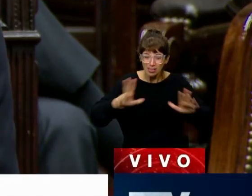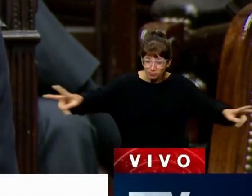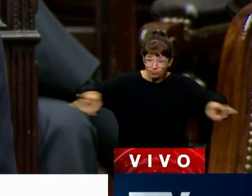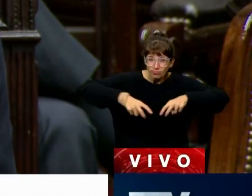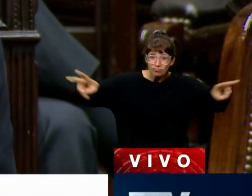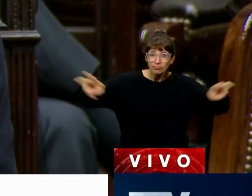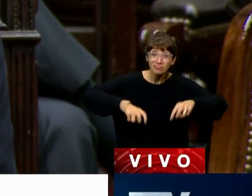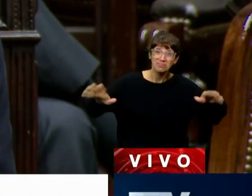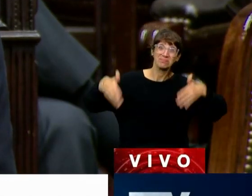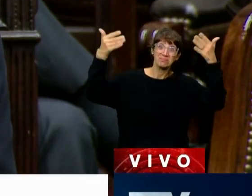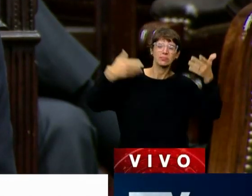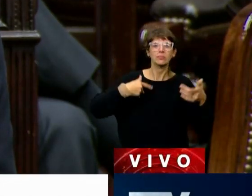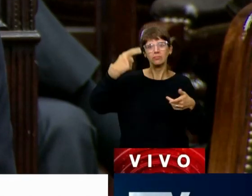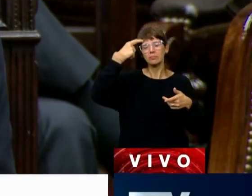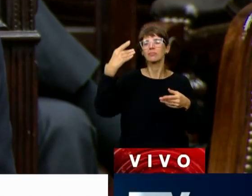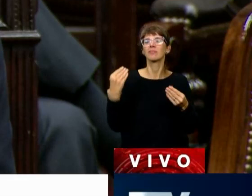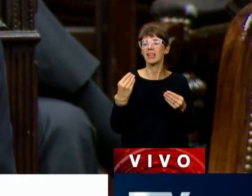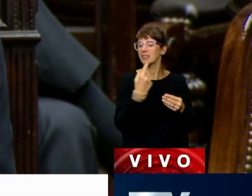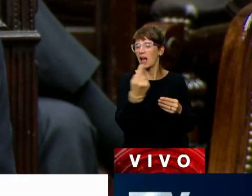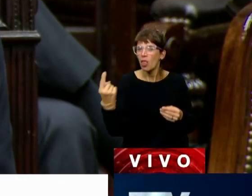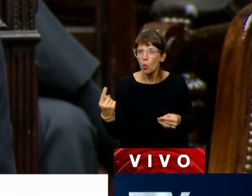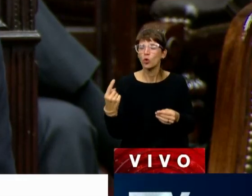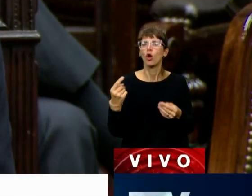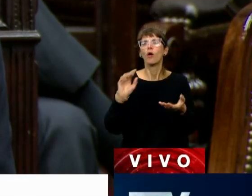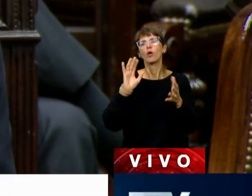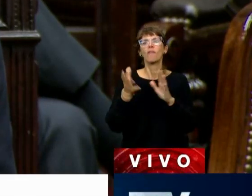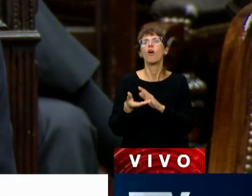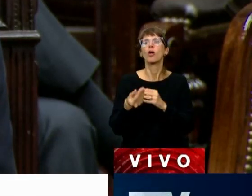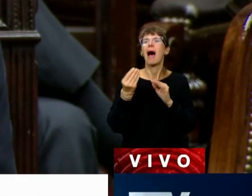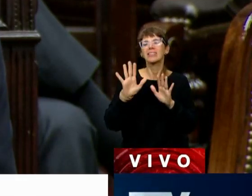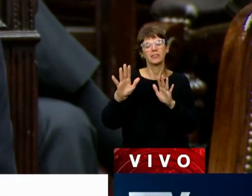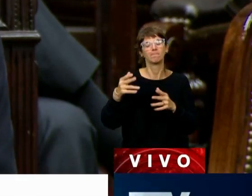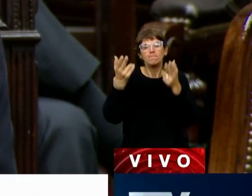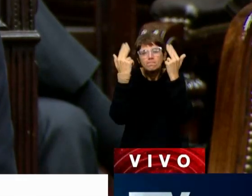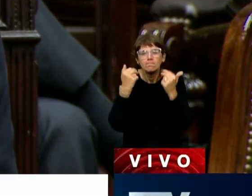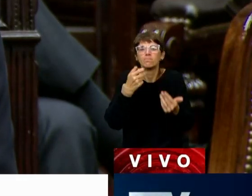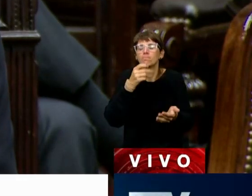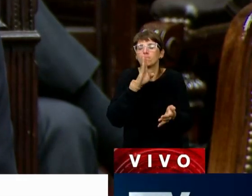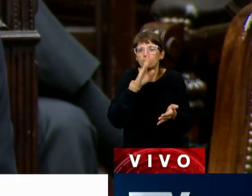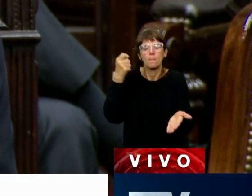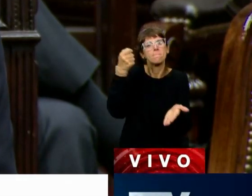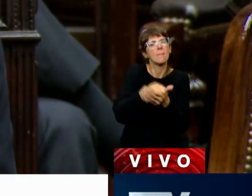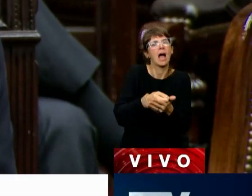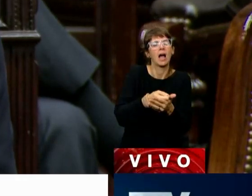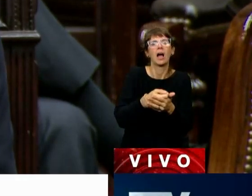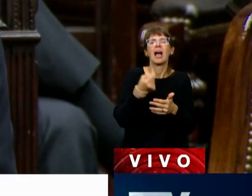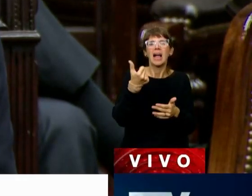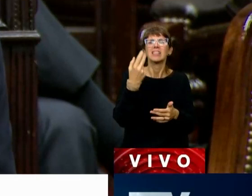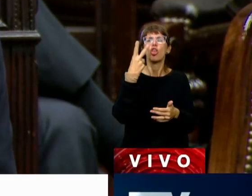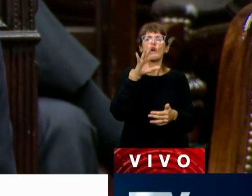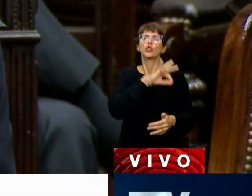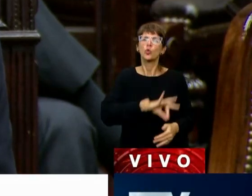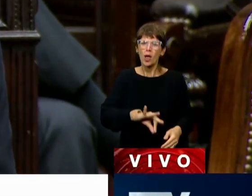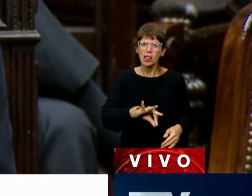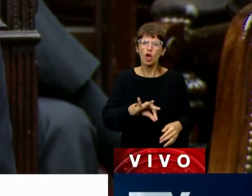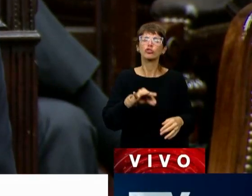recaudación que considera la existencia misma de cada uno de nosotros como un hecho imponible, obligados a pagar casi dos sueldos por la productividad